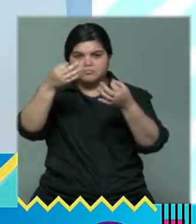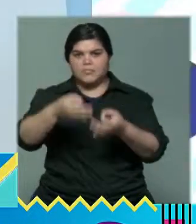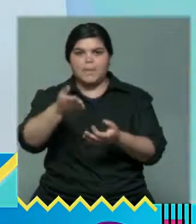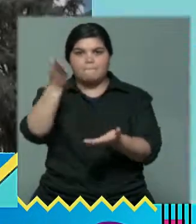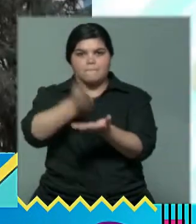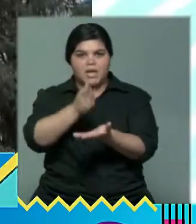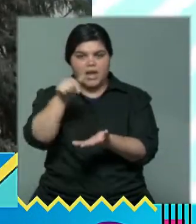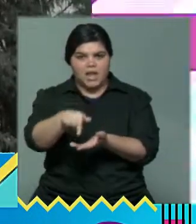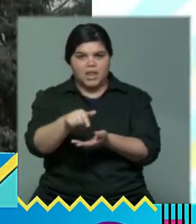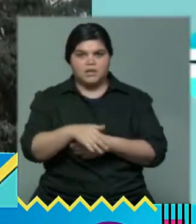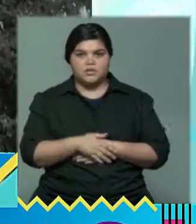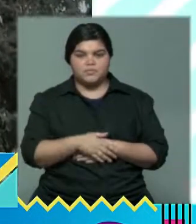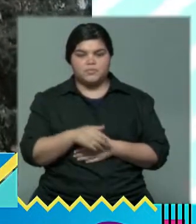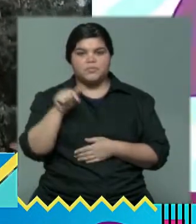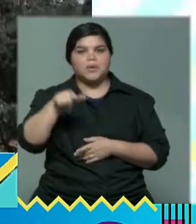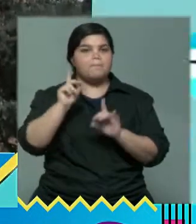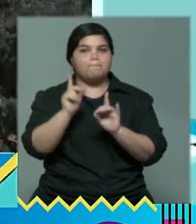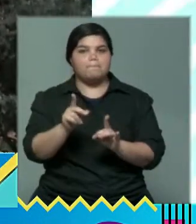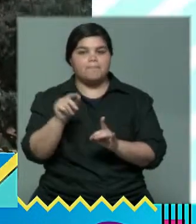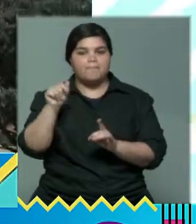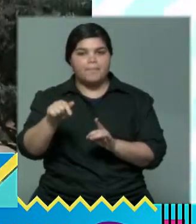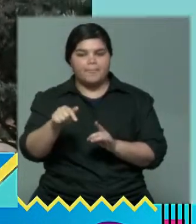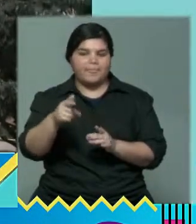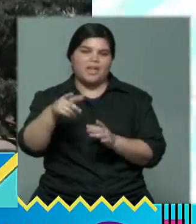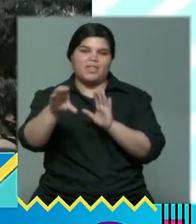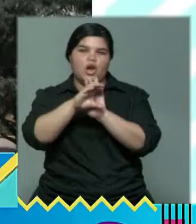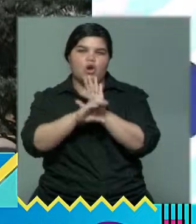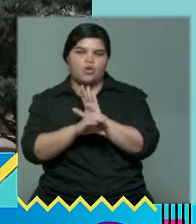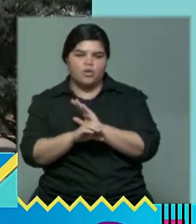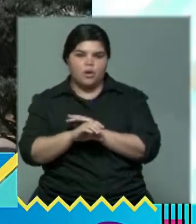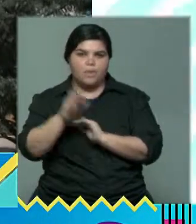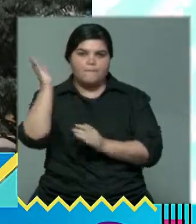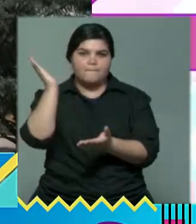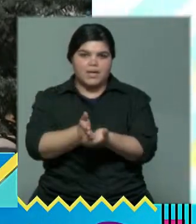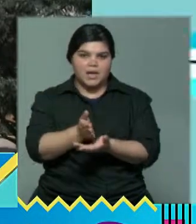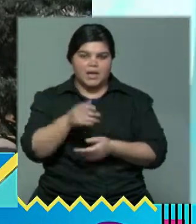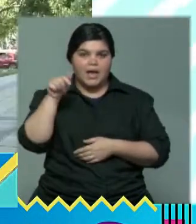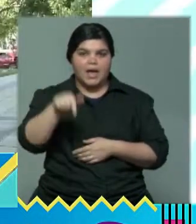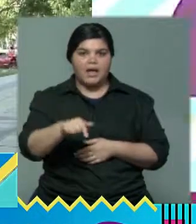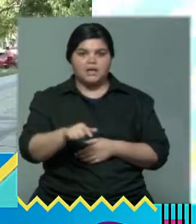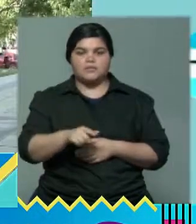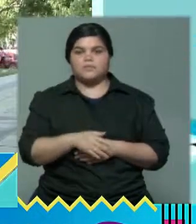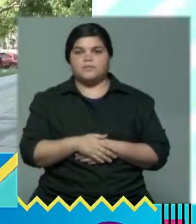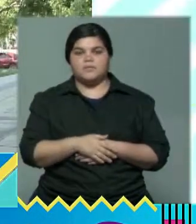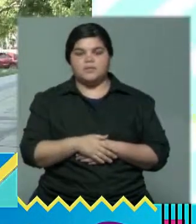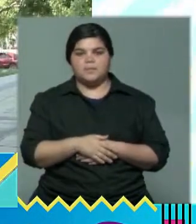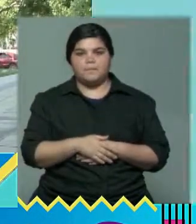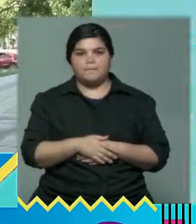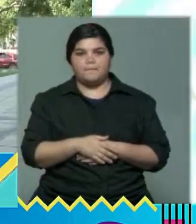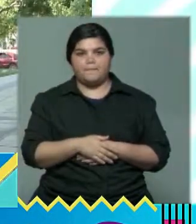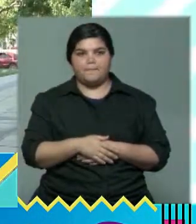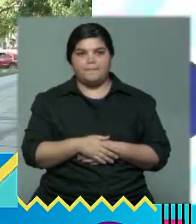los años, que es complementaria al Código Penal, y siempre a través de reclamos sociales, lo que ha implicado que el Código Penal